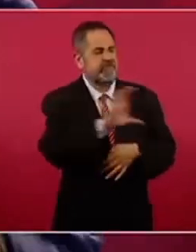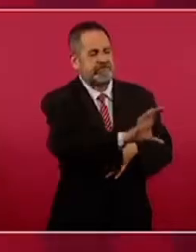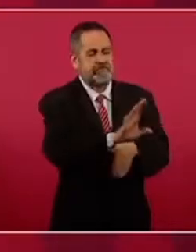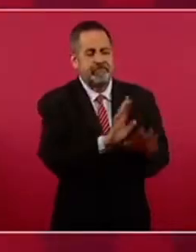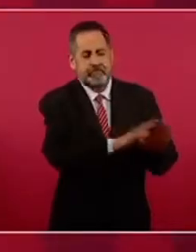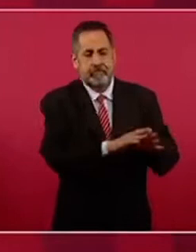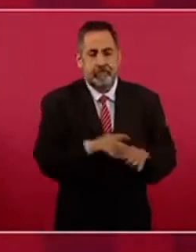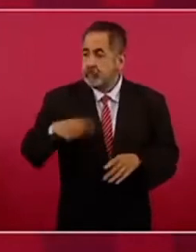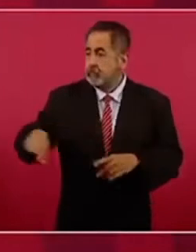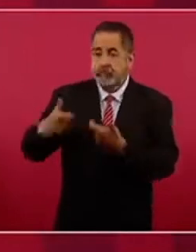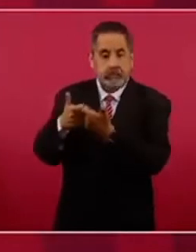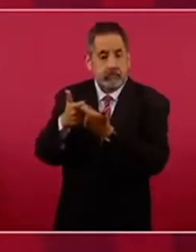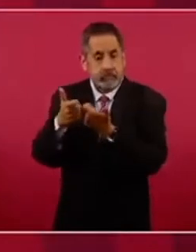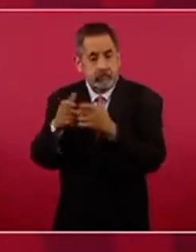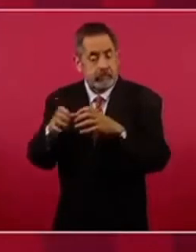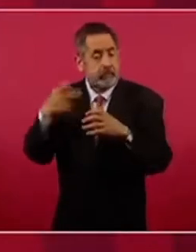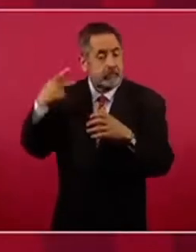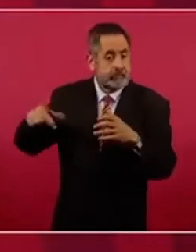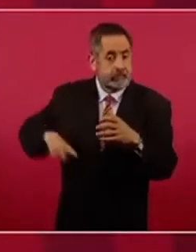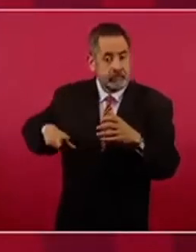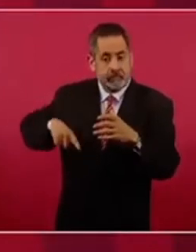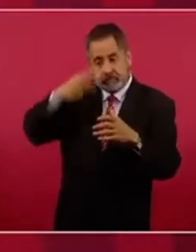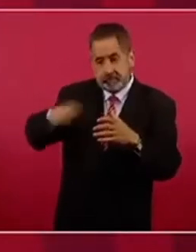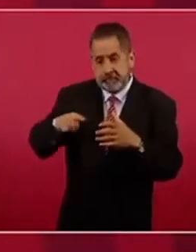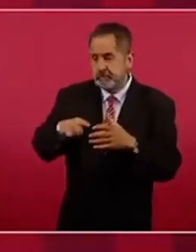que es banca pública.